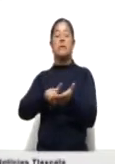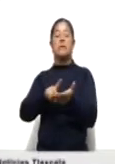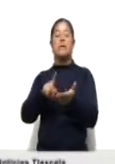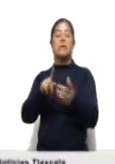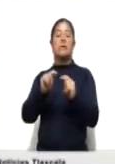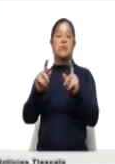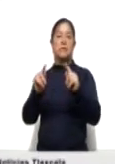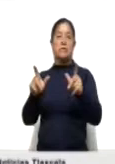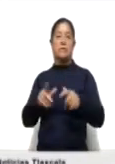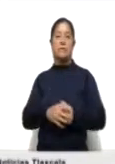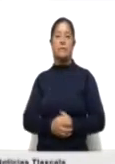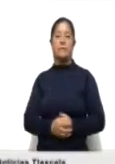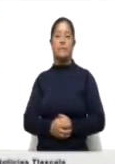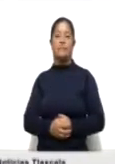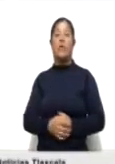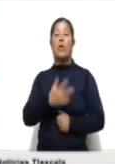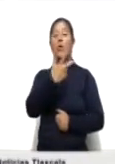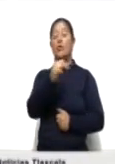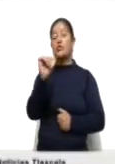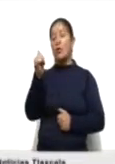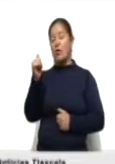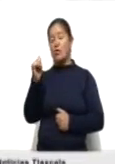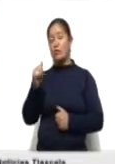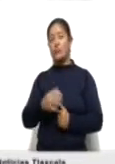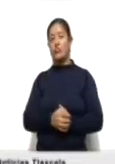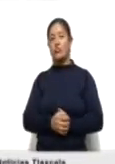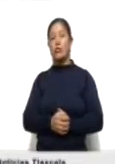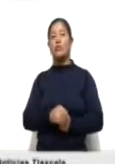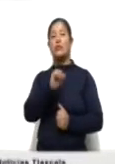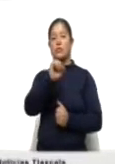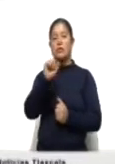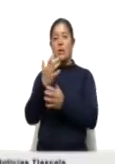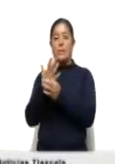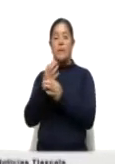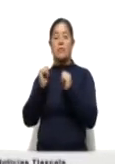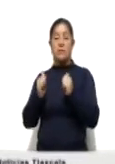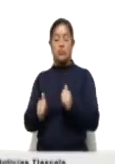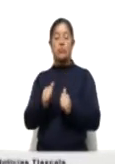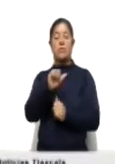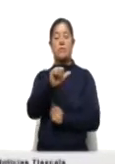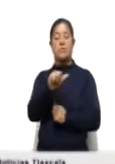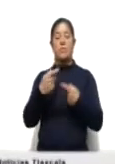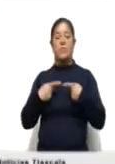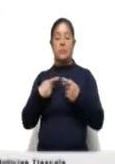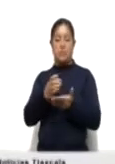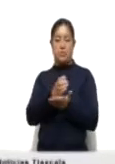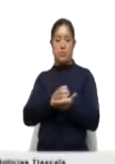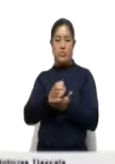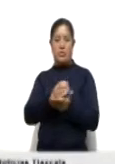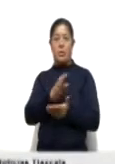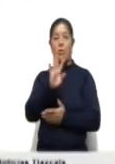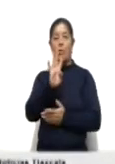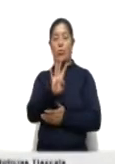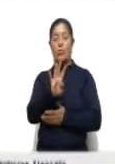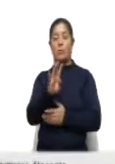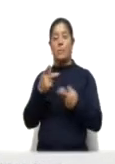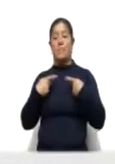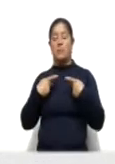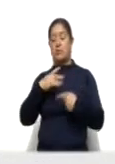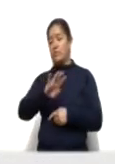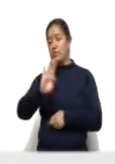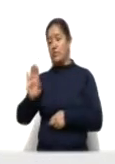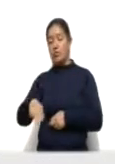De acuerdo con el reporte del 8 de agosto, la Secretaría de Salud del Estado confirmó 16 personas recuperadas, 4 fallecimientos